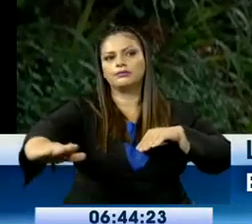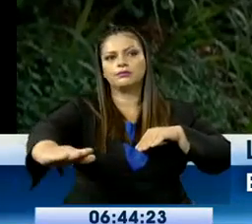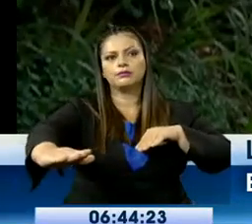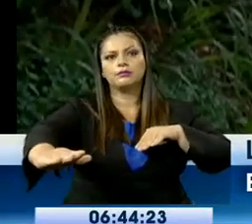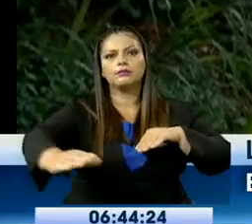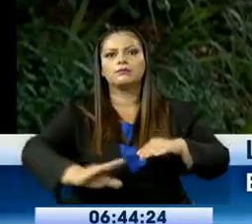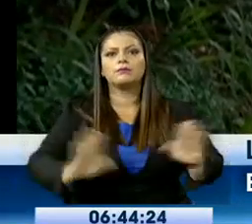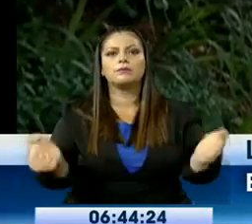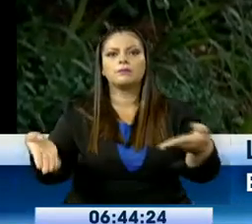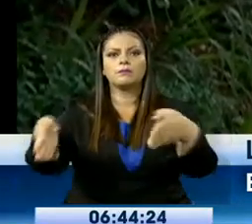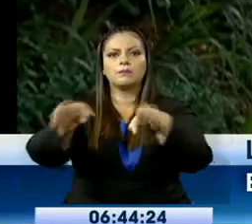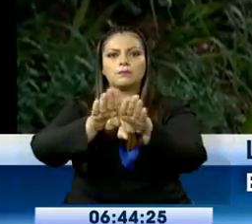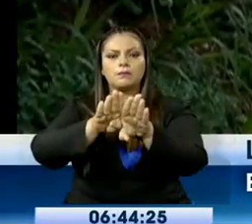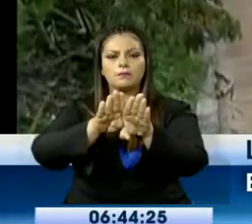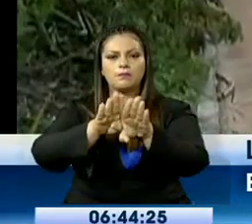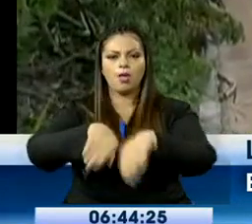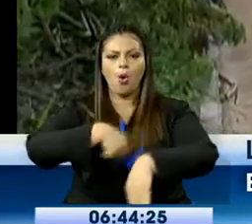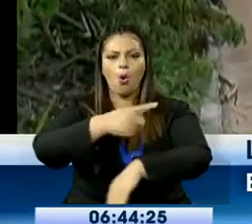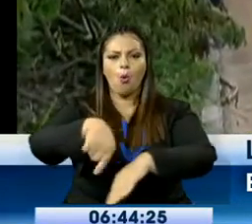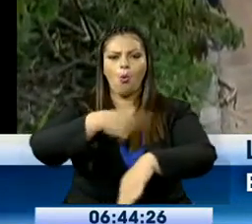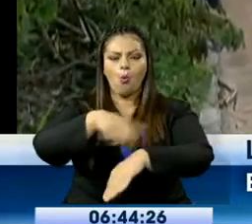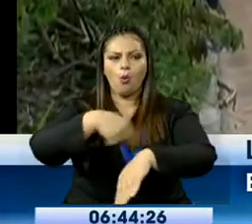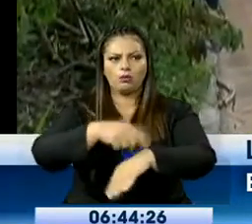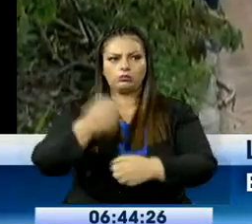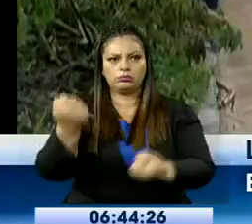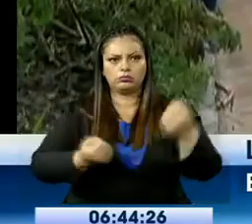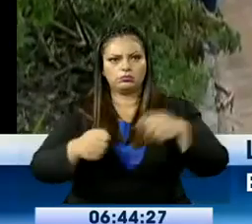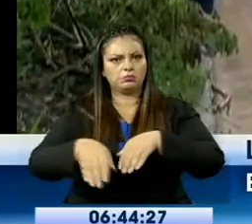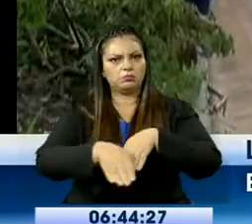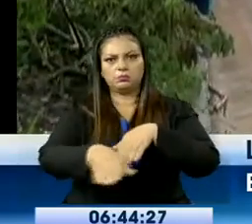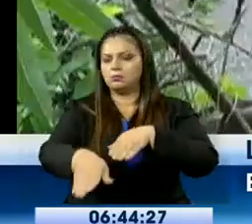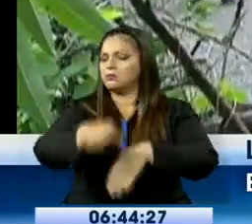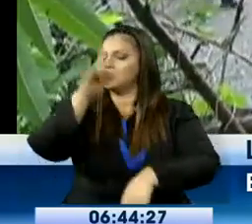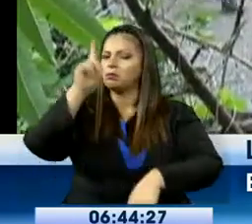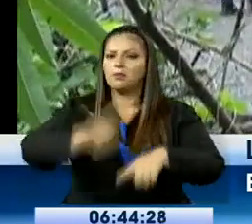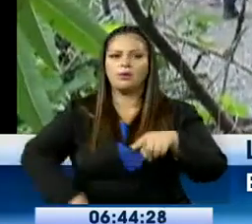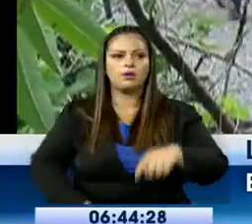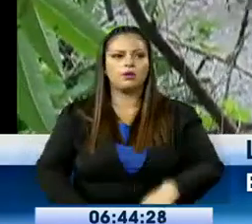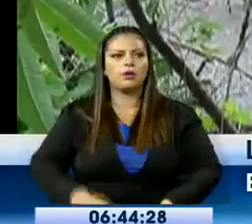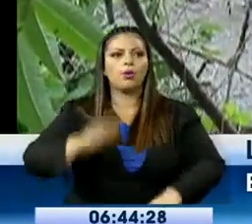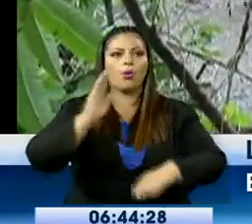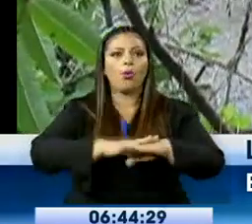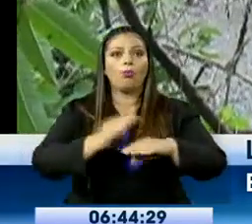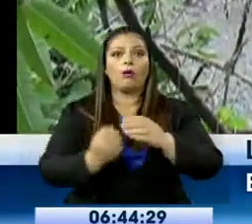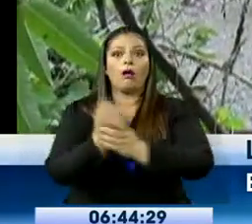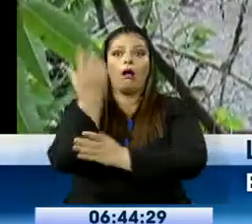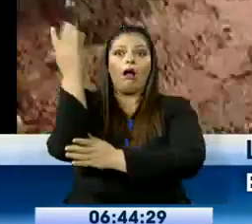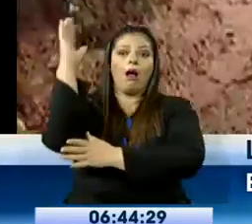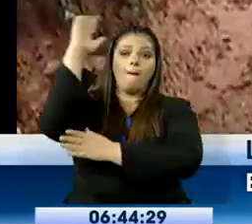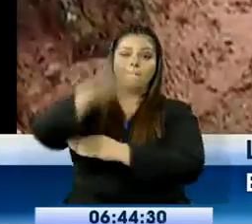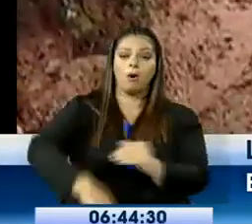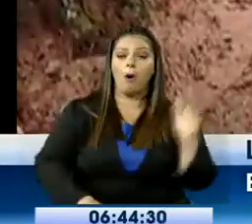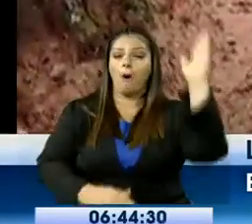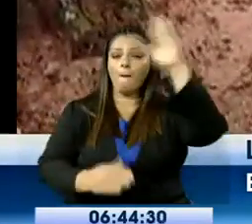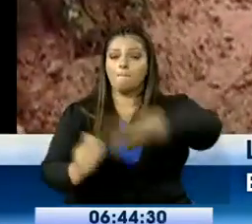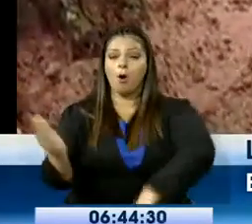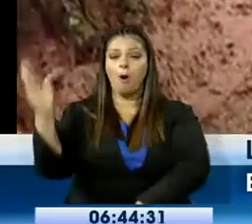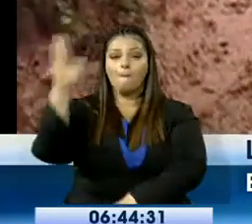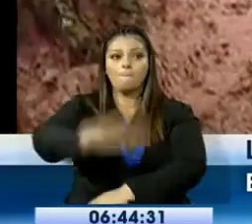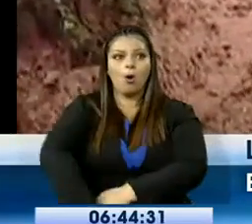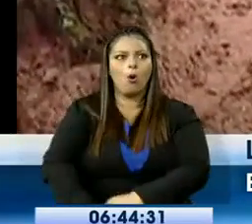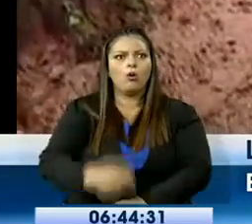por varias horas cerrada, impidiendo el paso vehicular debido a la gran cantidad de árboles caídos y a los deslaves de